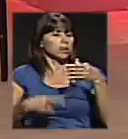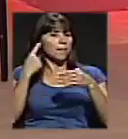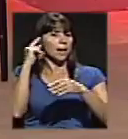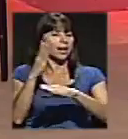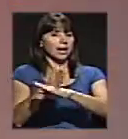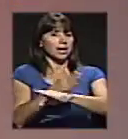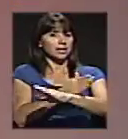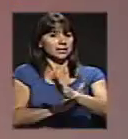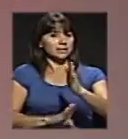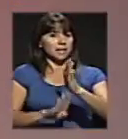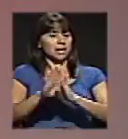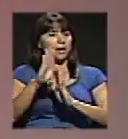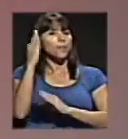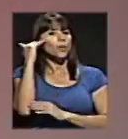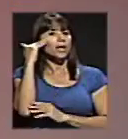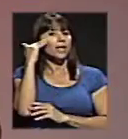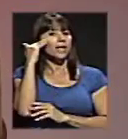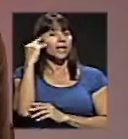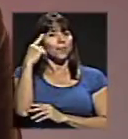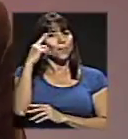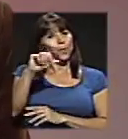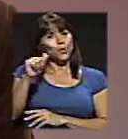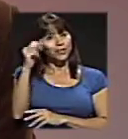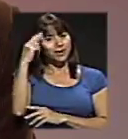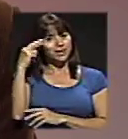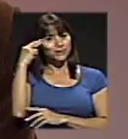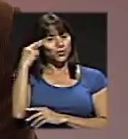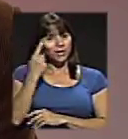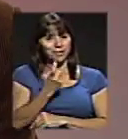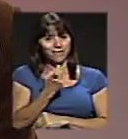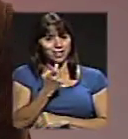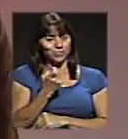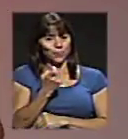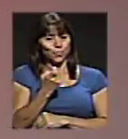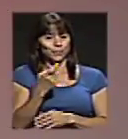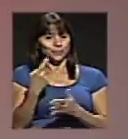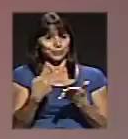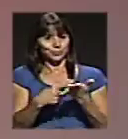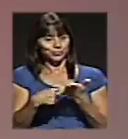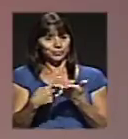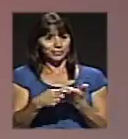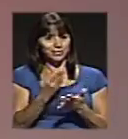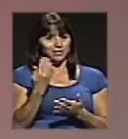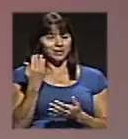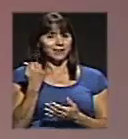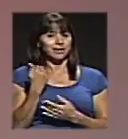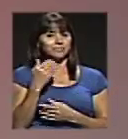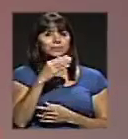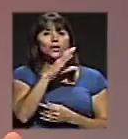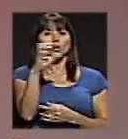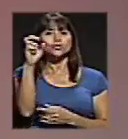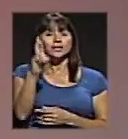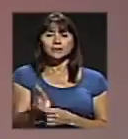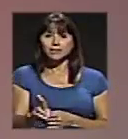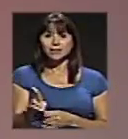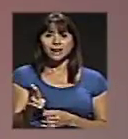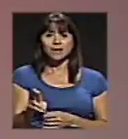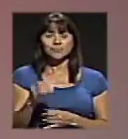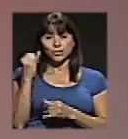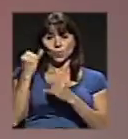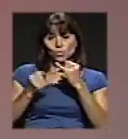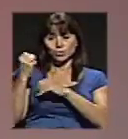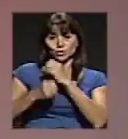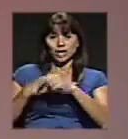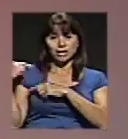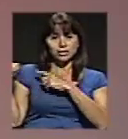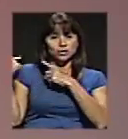¿Por qué? Por otra razón que me faltó comentarle en la pregunta anterior. Costa Rica ha venido sufriendo en los últimos